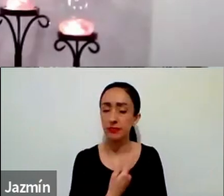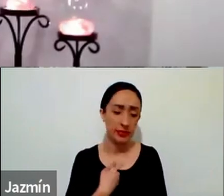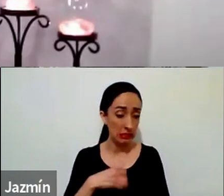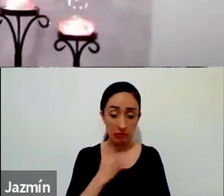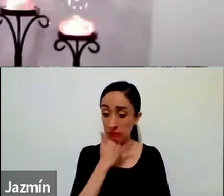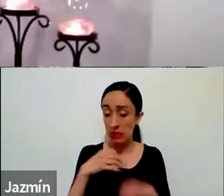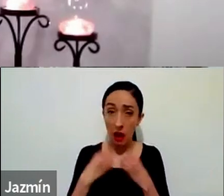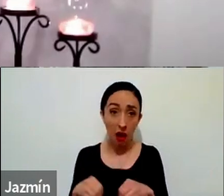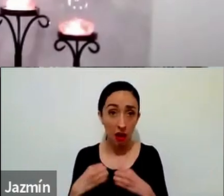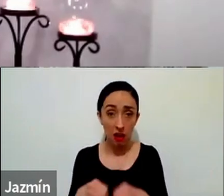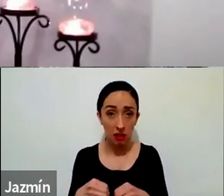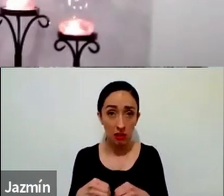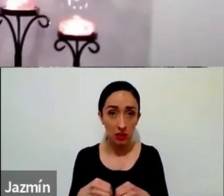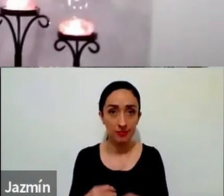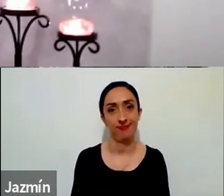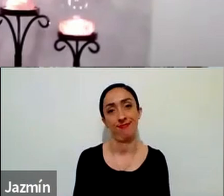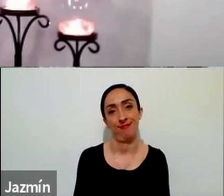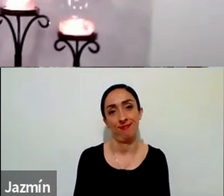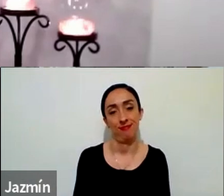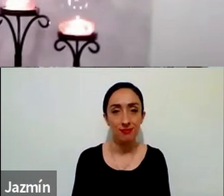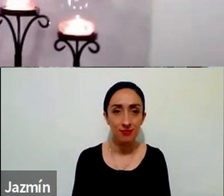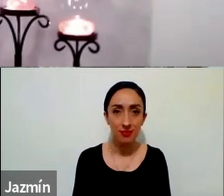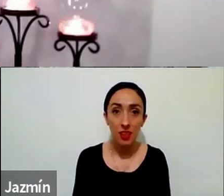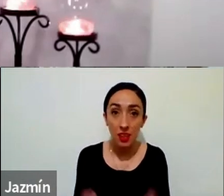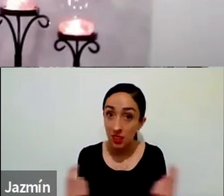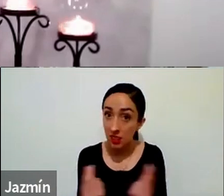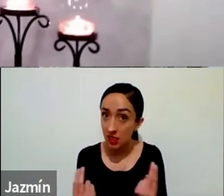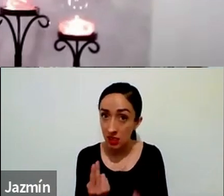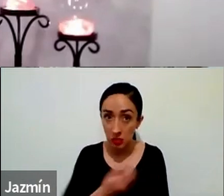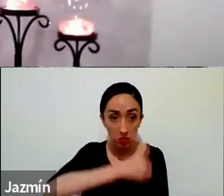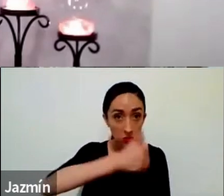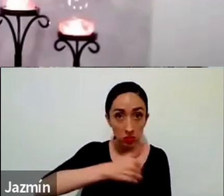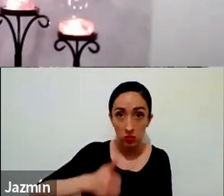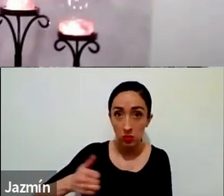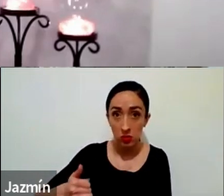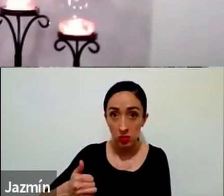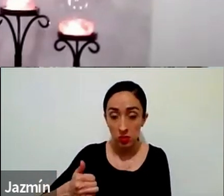mismos revisar y trabajar el músculo